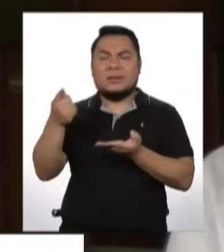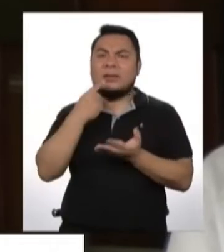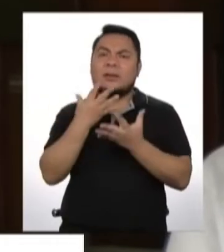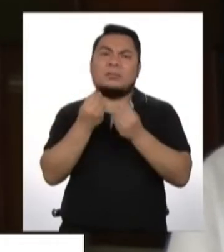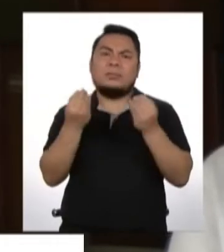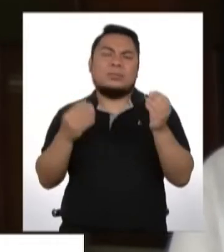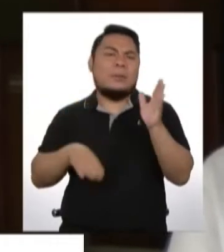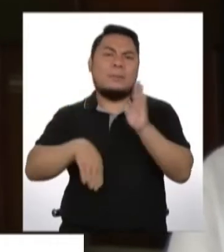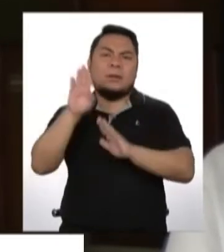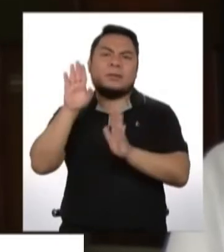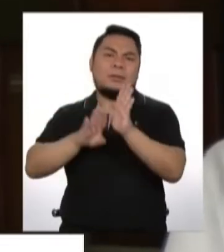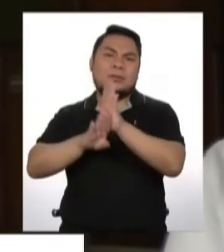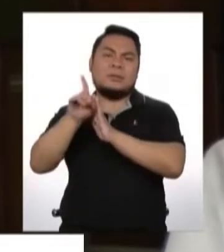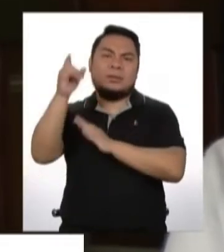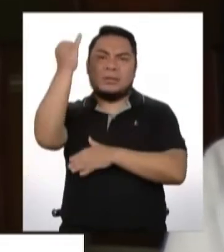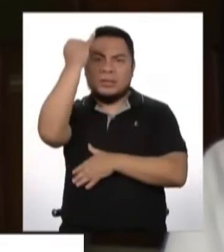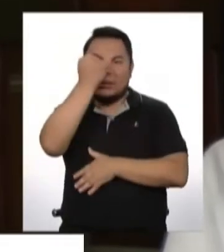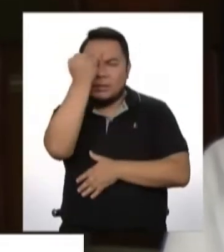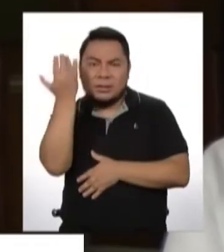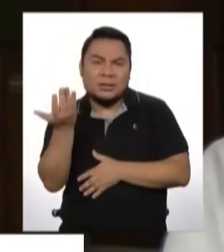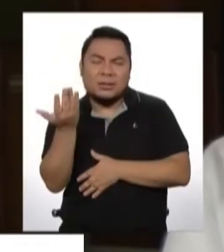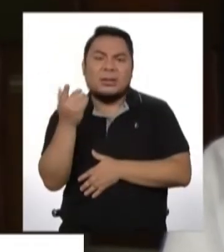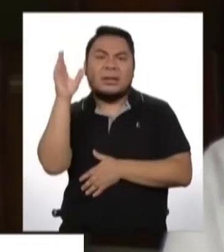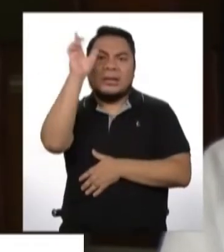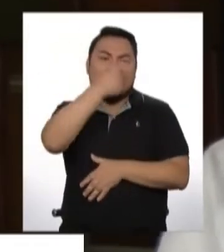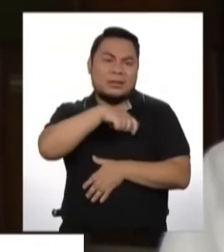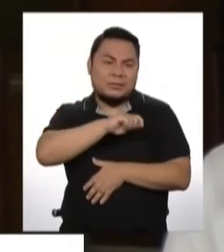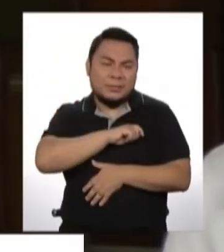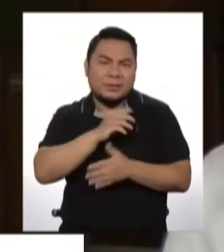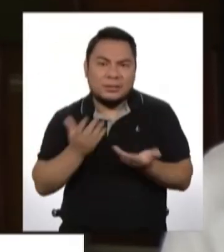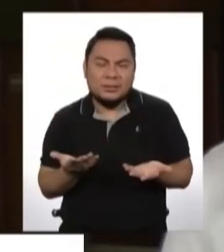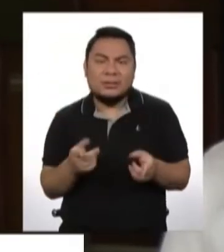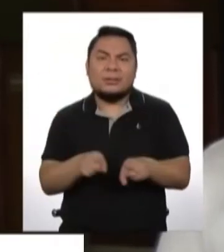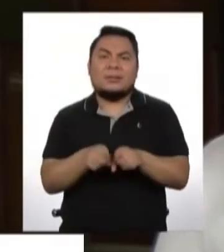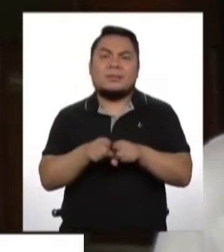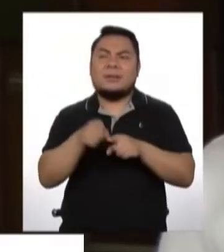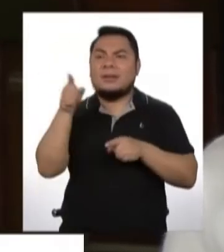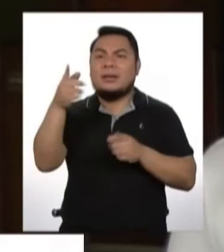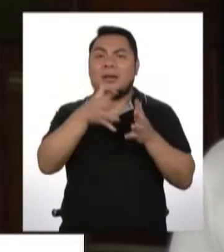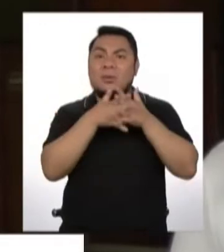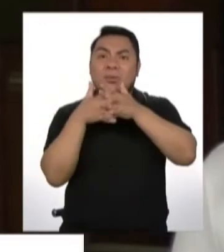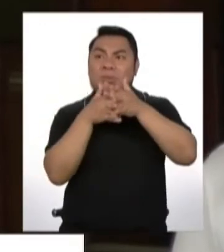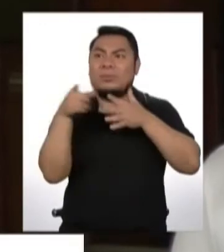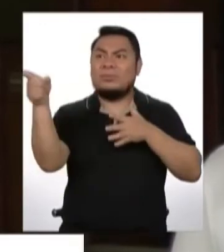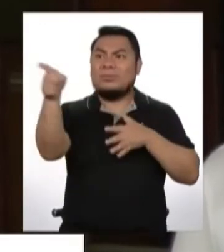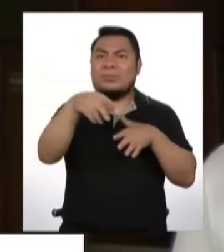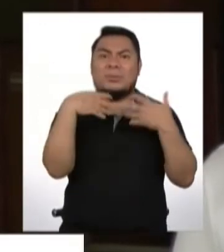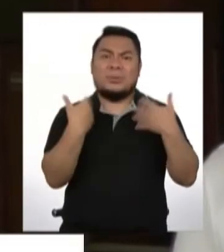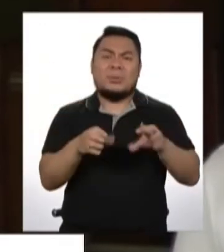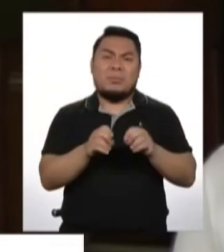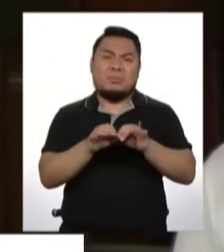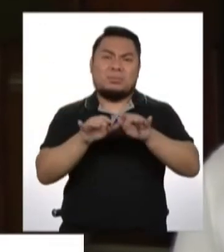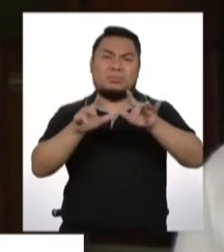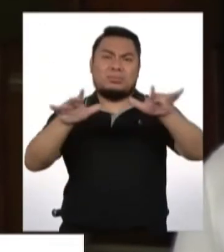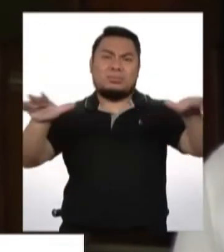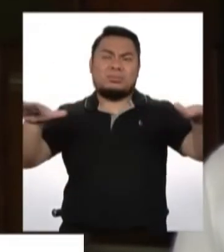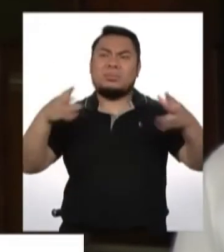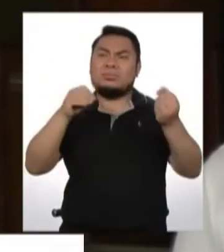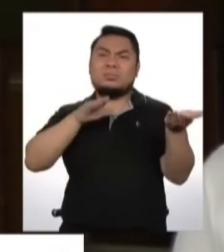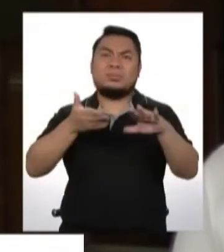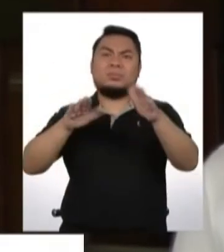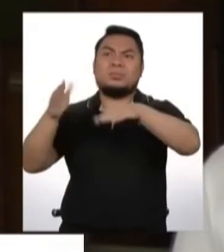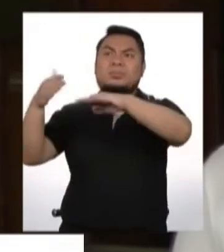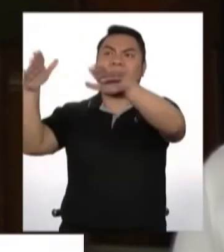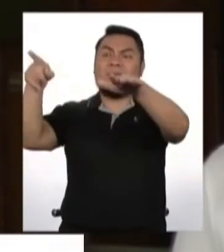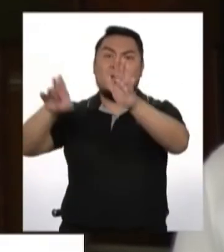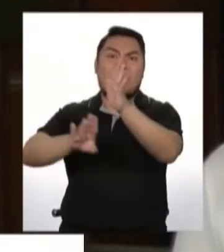mucho más desarrollados como el de Italia, el de España, incluso el de Estados Unidos, que tienen altísimas tasas de mortalidad,